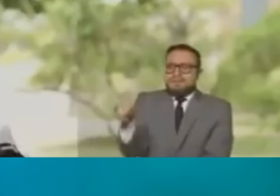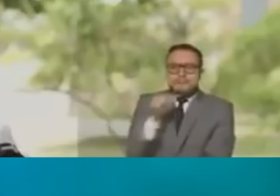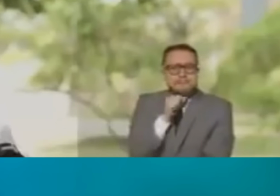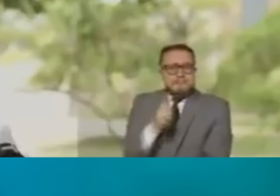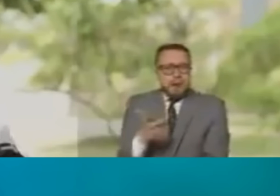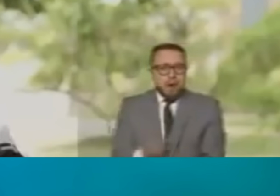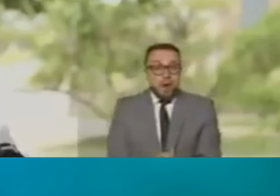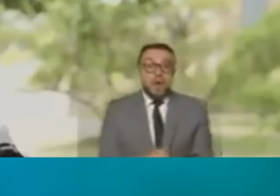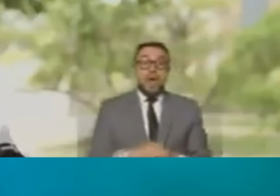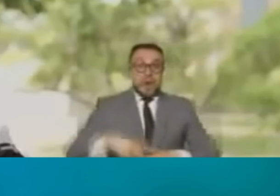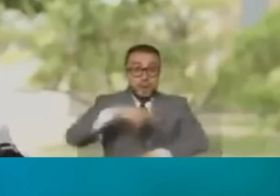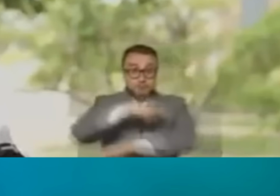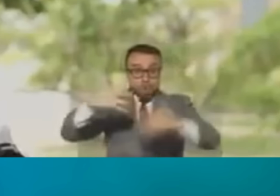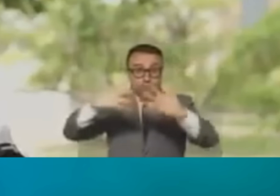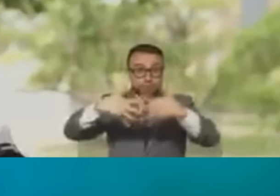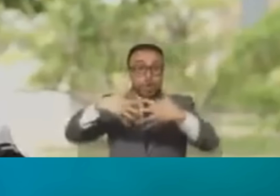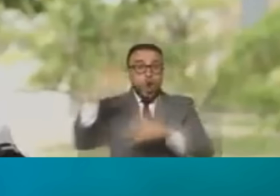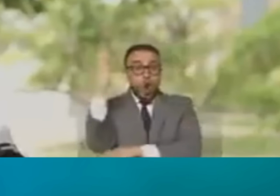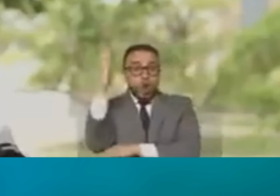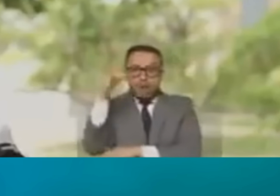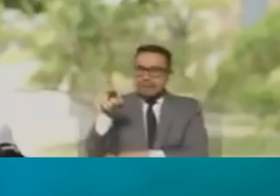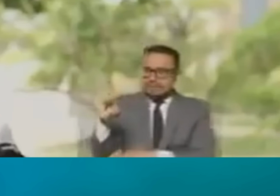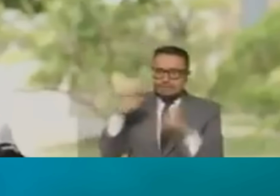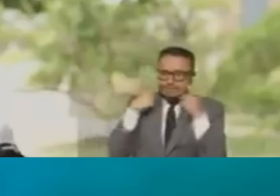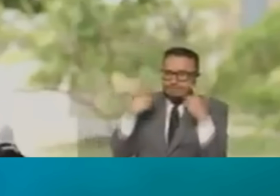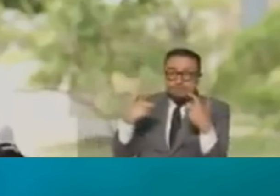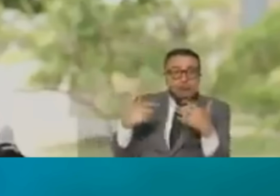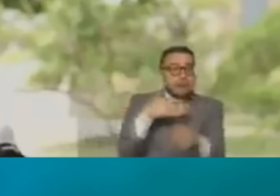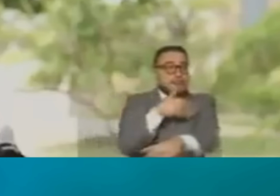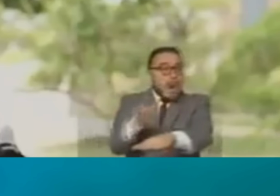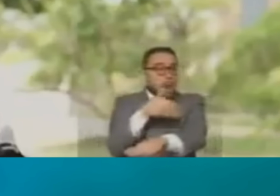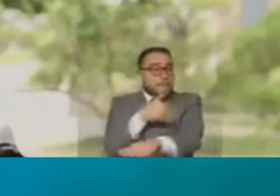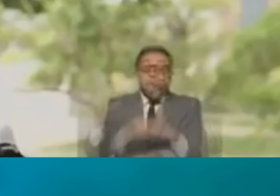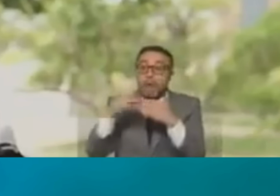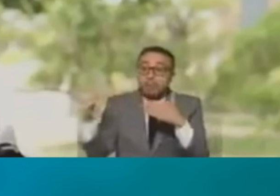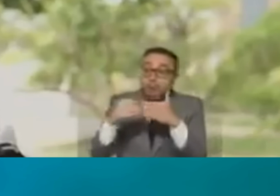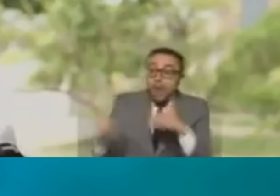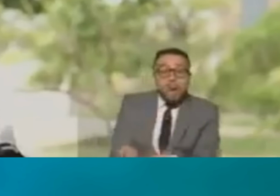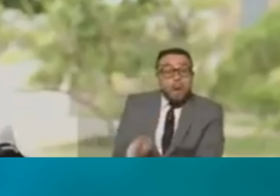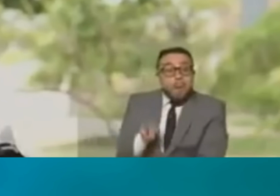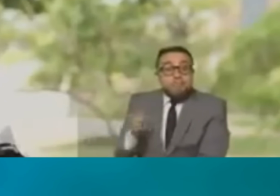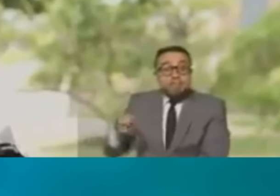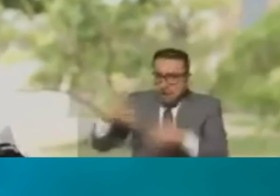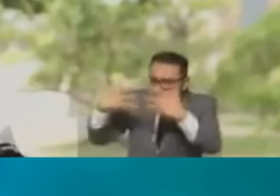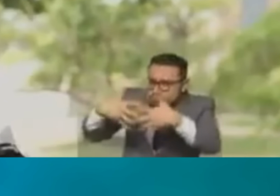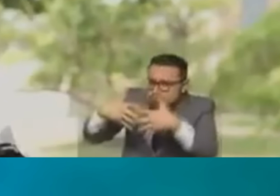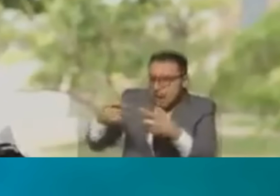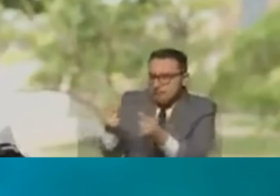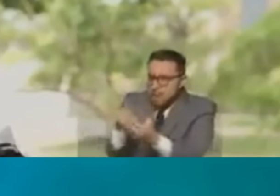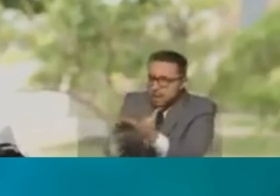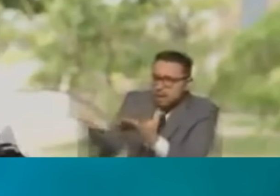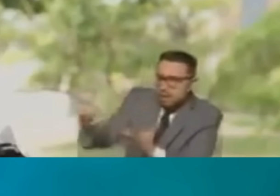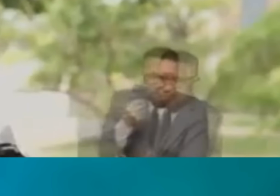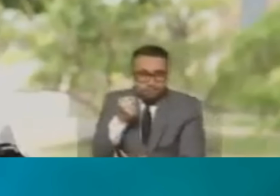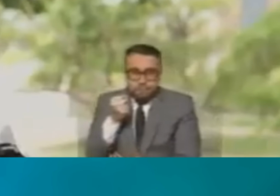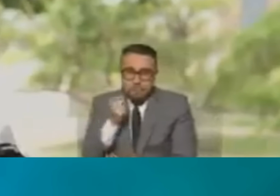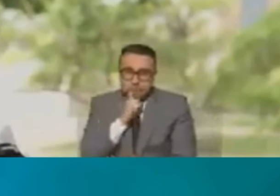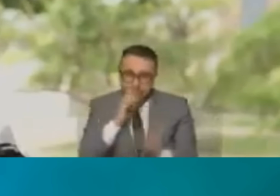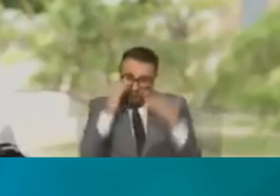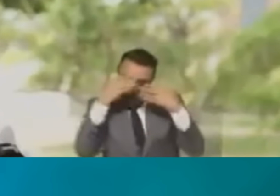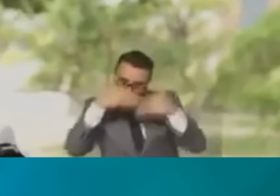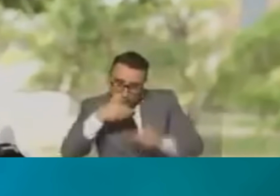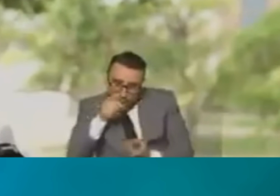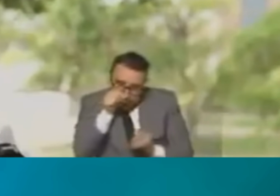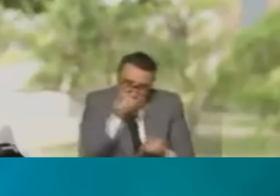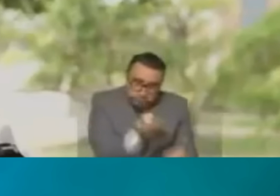Ecopetrol son profundamente alarmantes. Por decenas de miles de millones de dólares han salido recursos de la Petrolera Nacional para